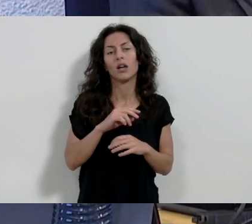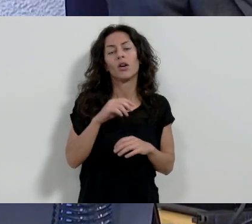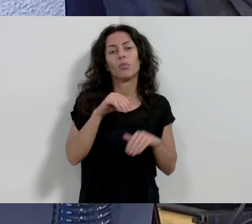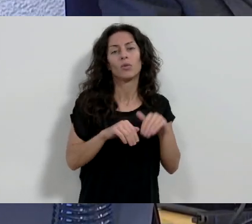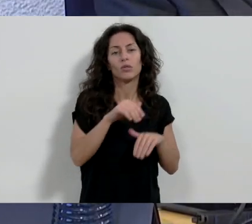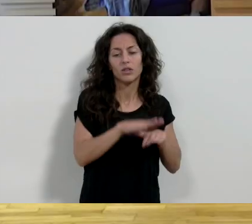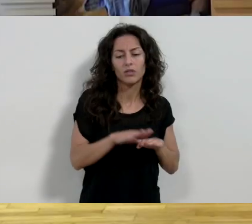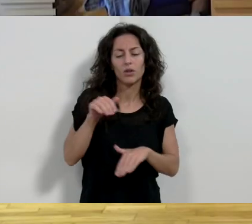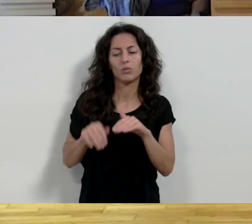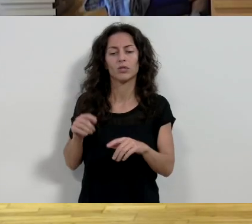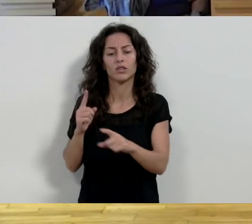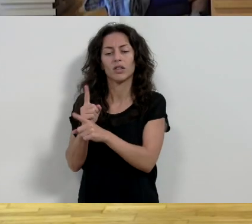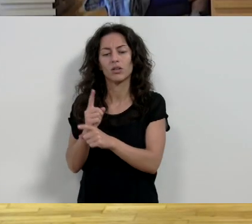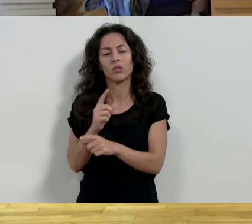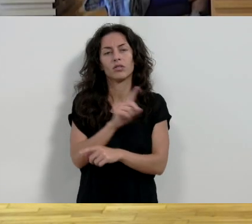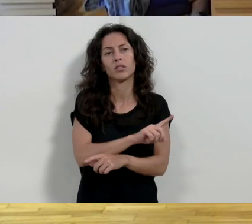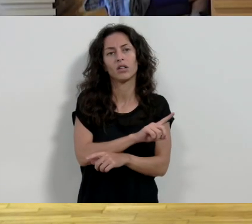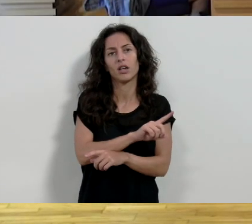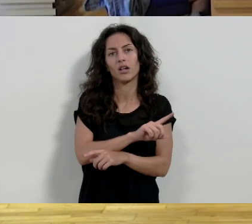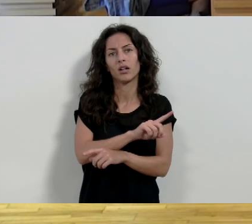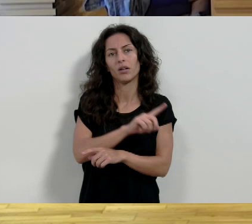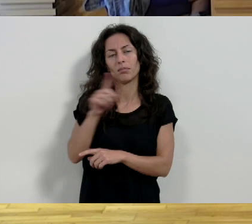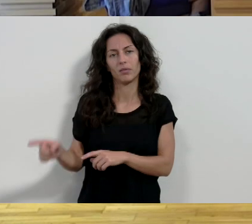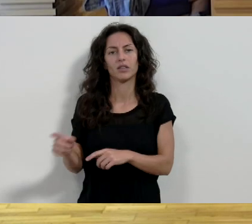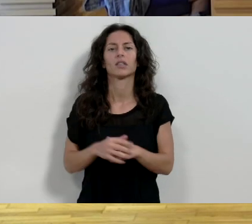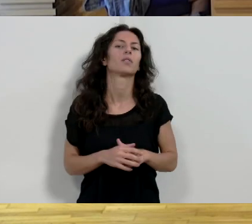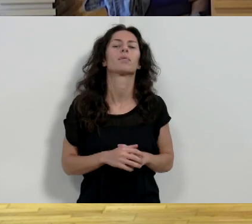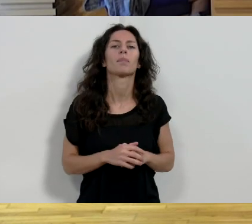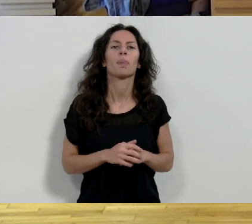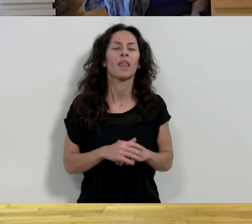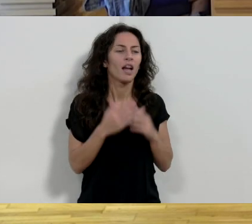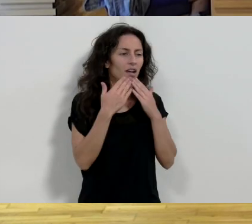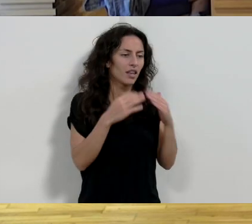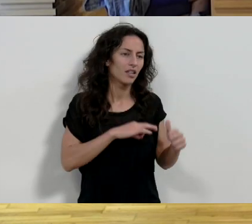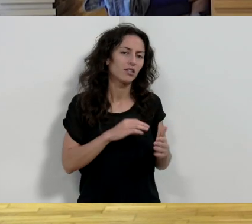Gracias, señor secretario. Pues tiene la palabra la señora Roncero por el Partido Popular.